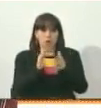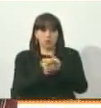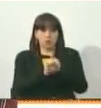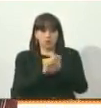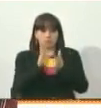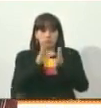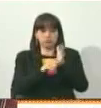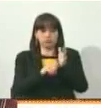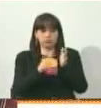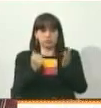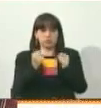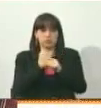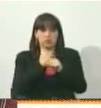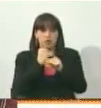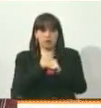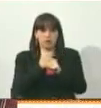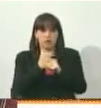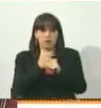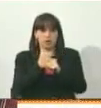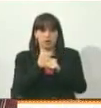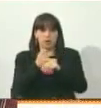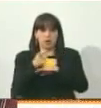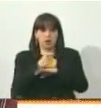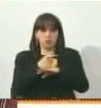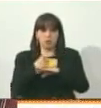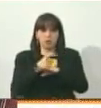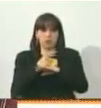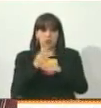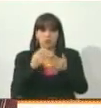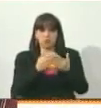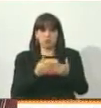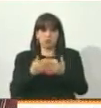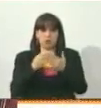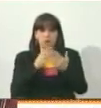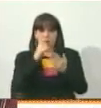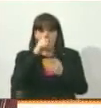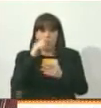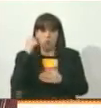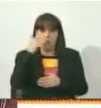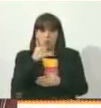que trabaja en el gobierno, que estudió con él toda la vida.